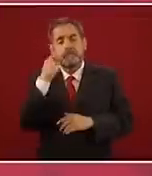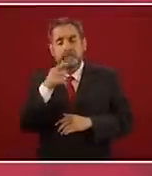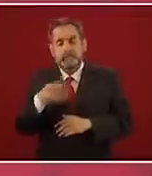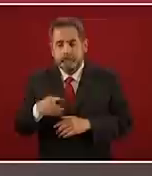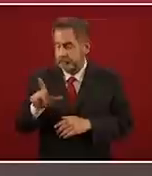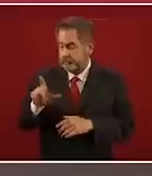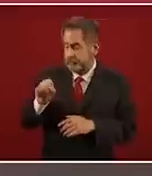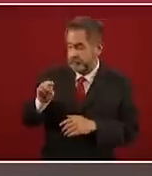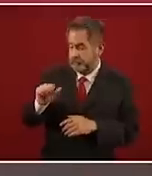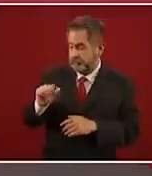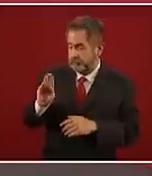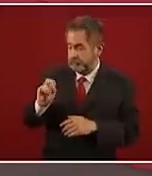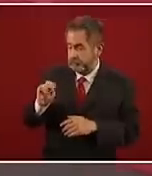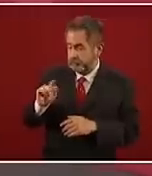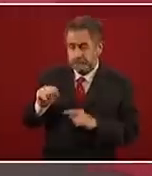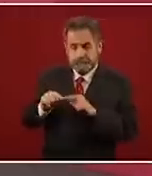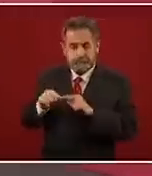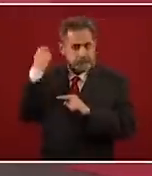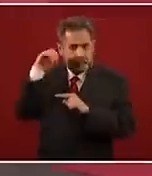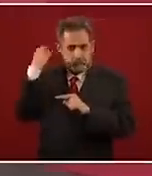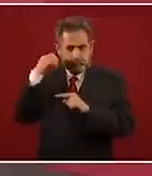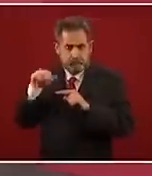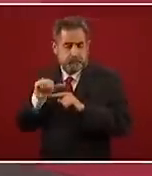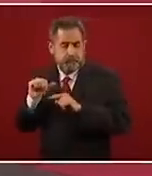Loma Bonita, que es Oaxaca,